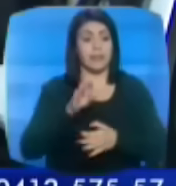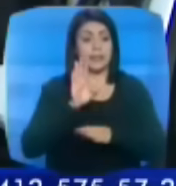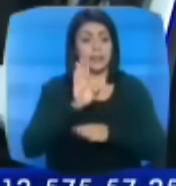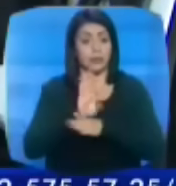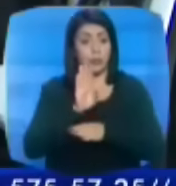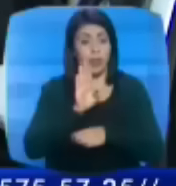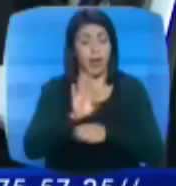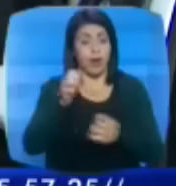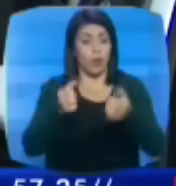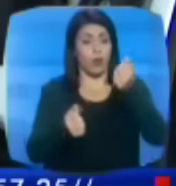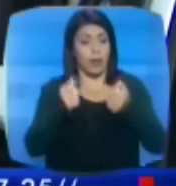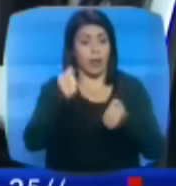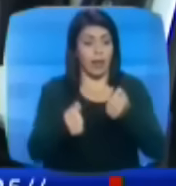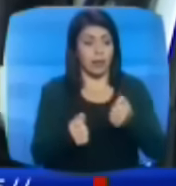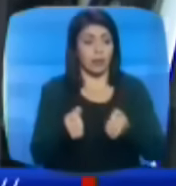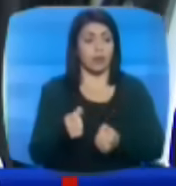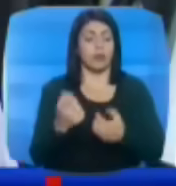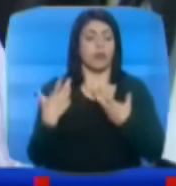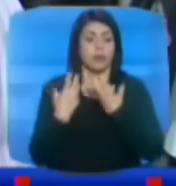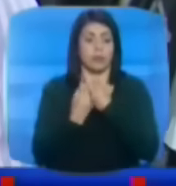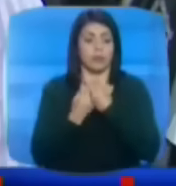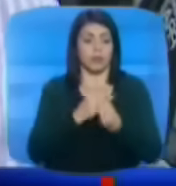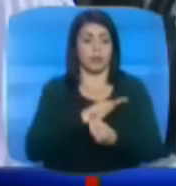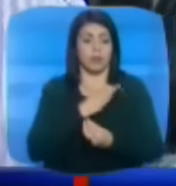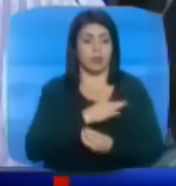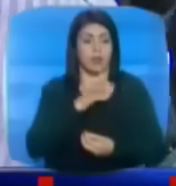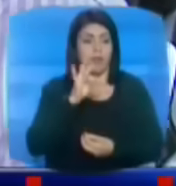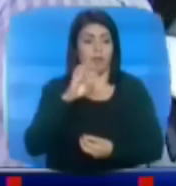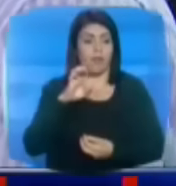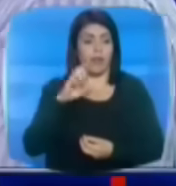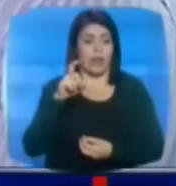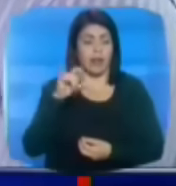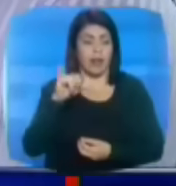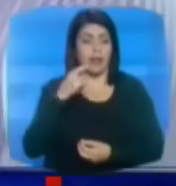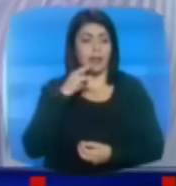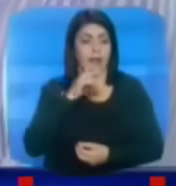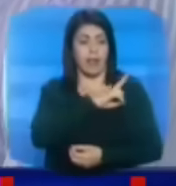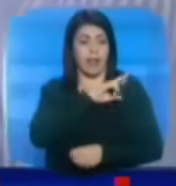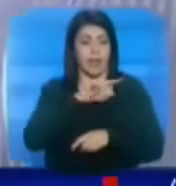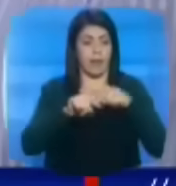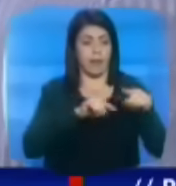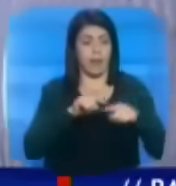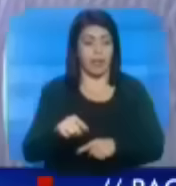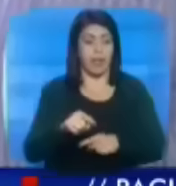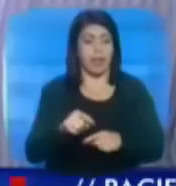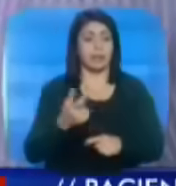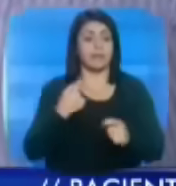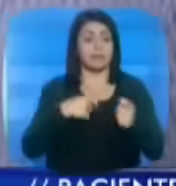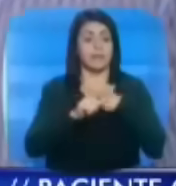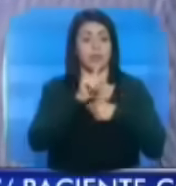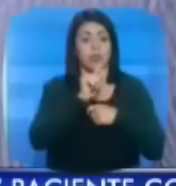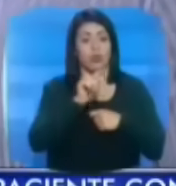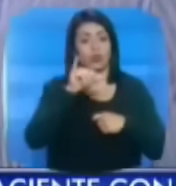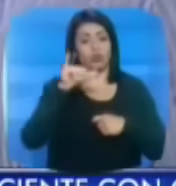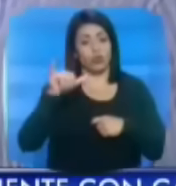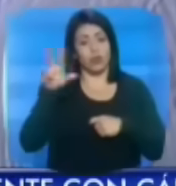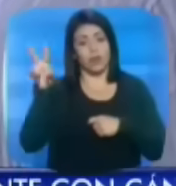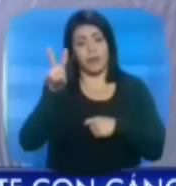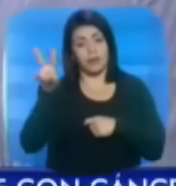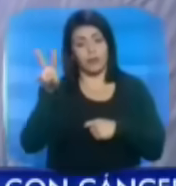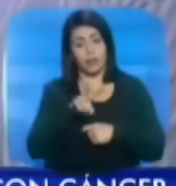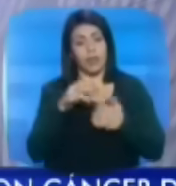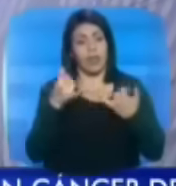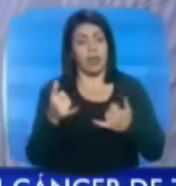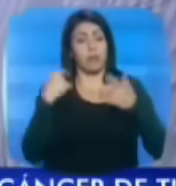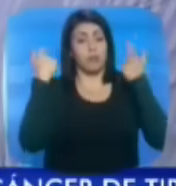en automóviles. Es por eso que tengo a mi lado al señor Félix, quien es el gerente de postventa de Toyota Venezuela, porque ahora mismo